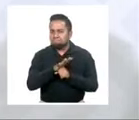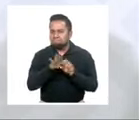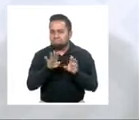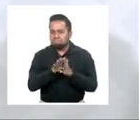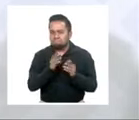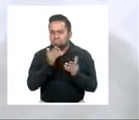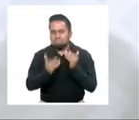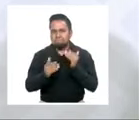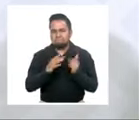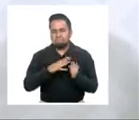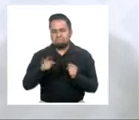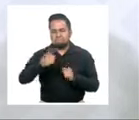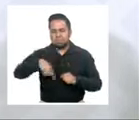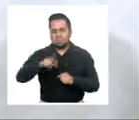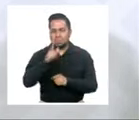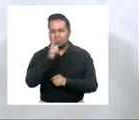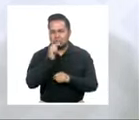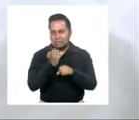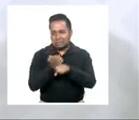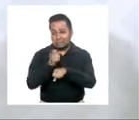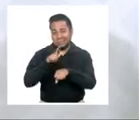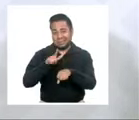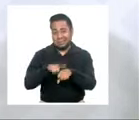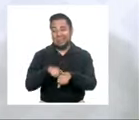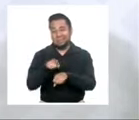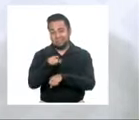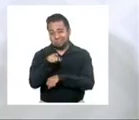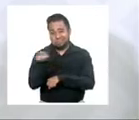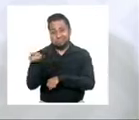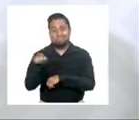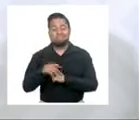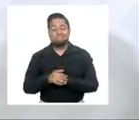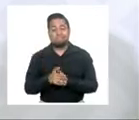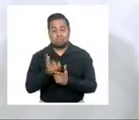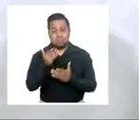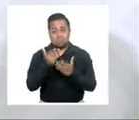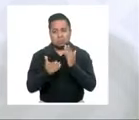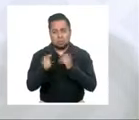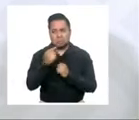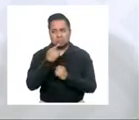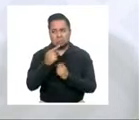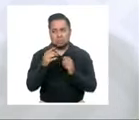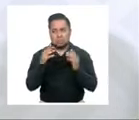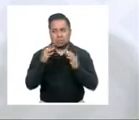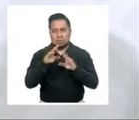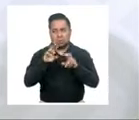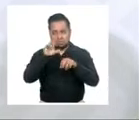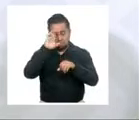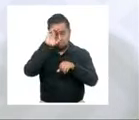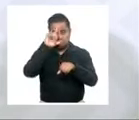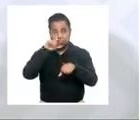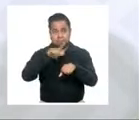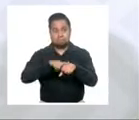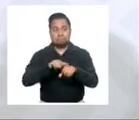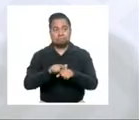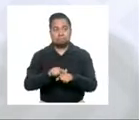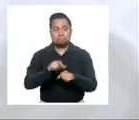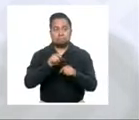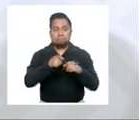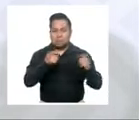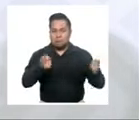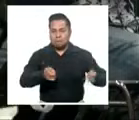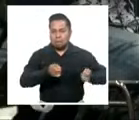encuentran nuestros policías estatales. Y ahora que tú hablas de la cultura, tanto la